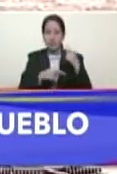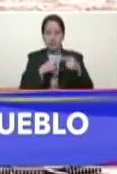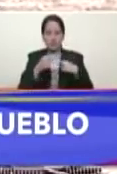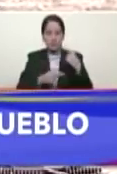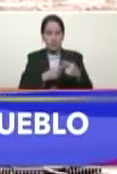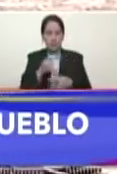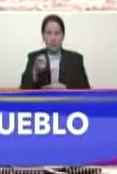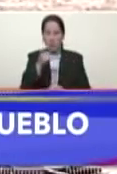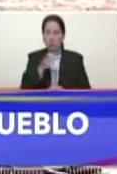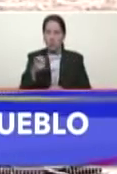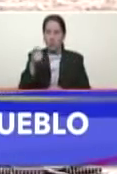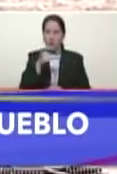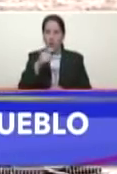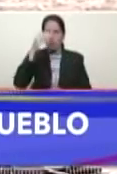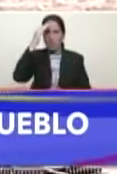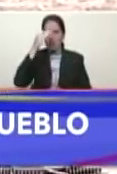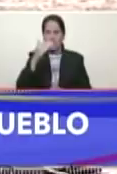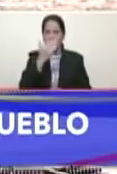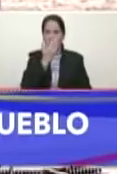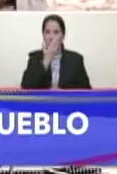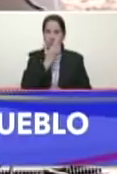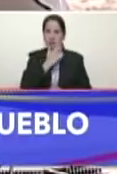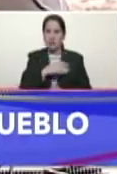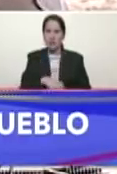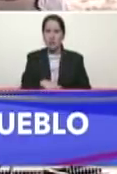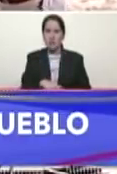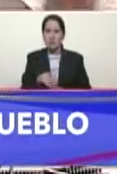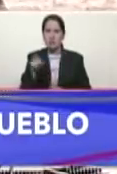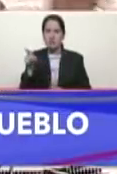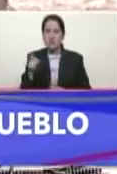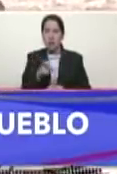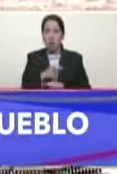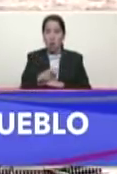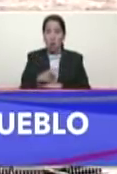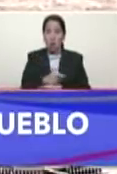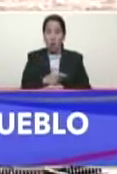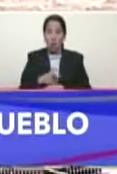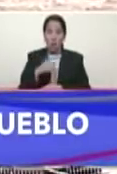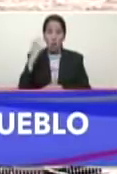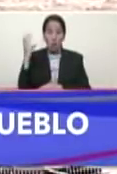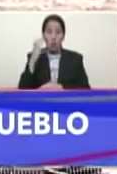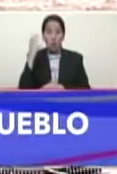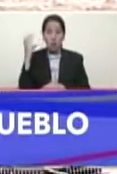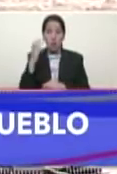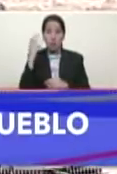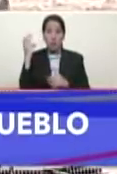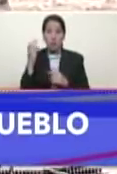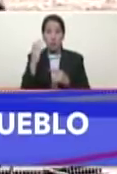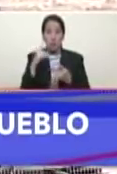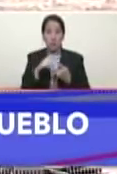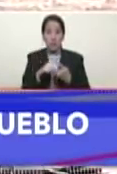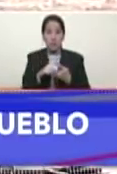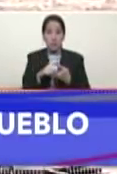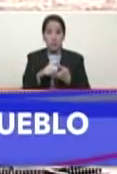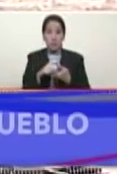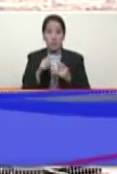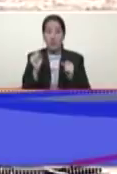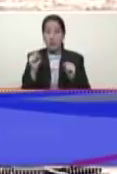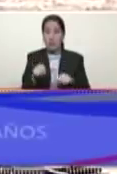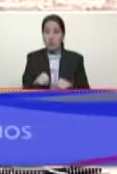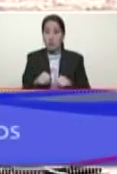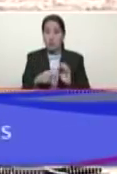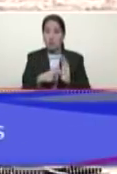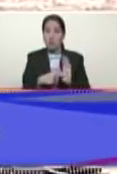militares. ¿Ah? ¿Quién conspira? ¿No es el gobierno de Colombia que conspira contra Venezuela? Absolutamente